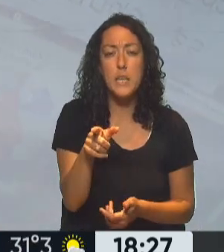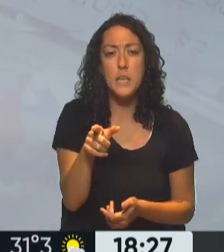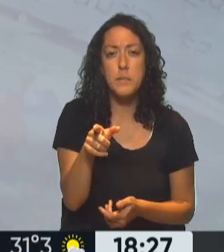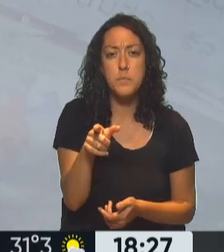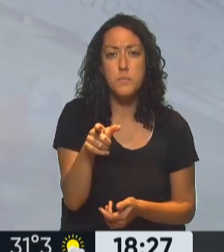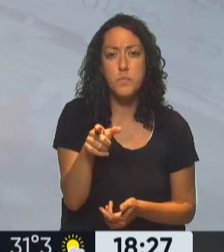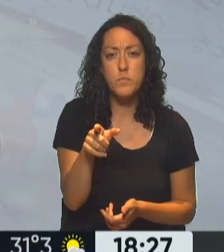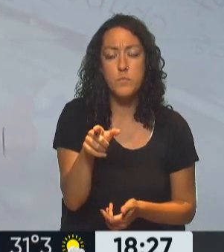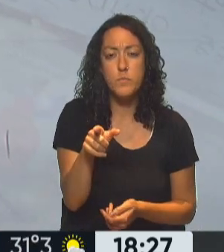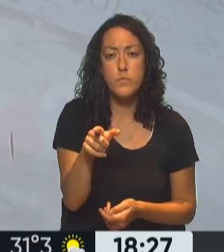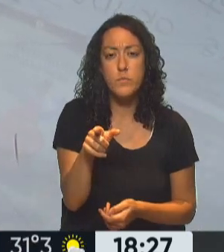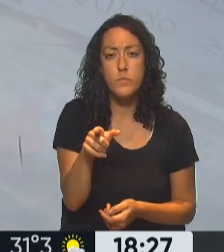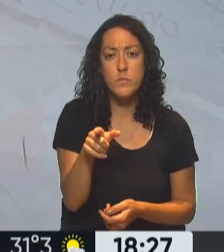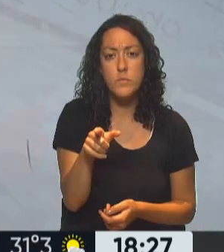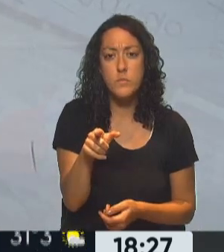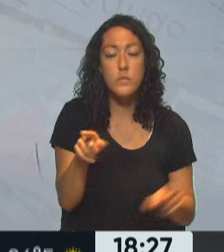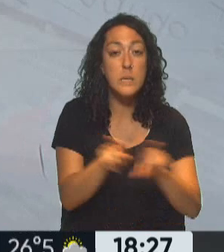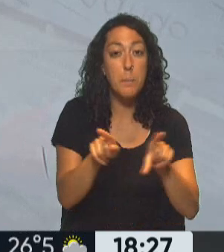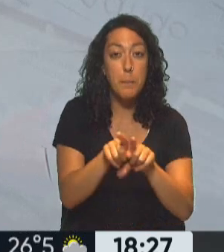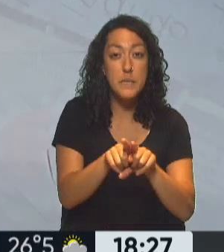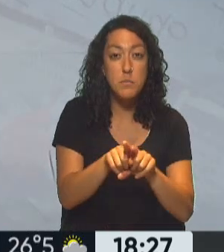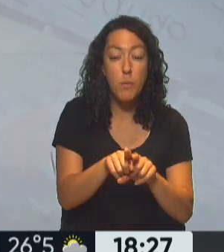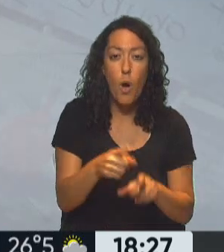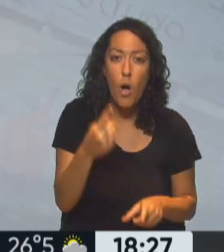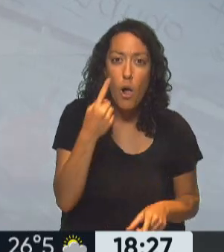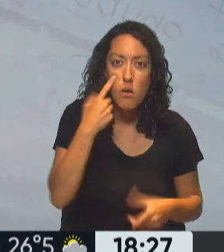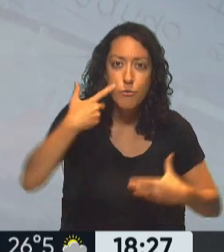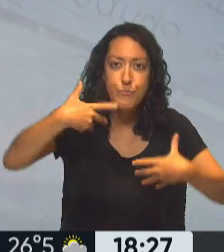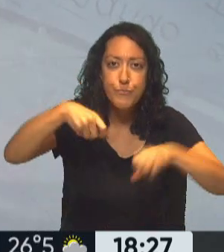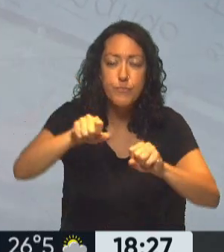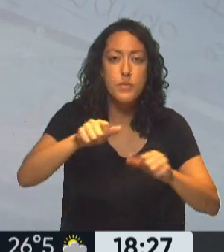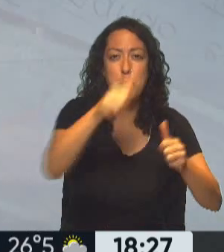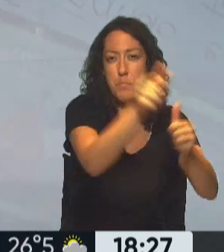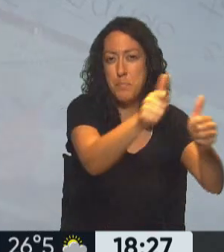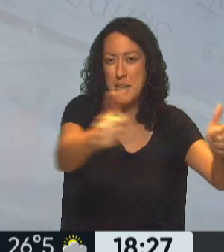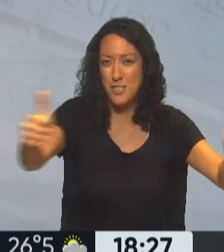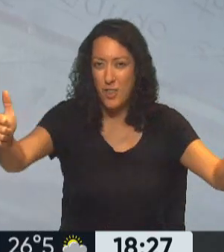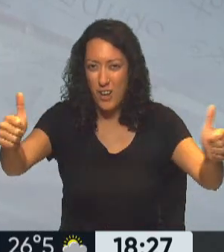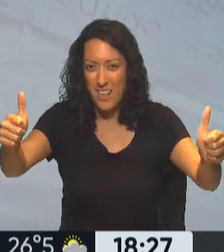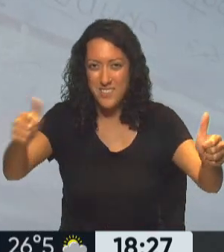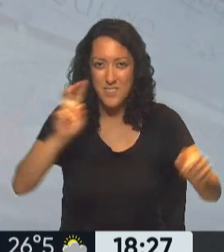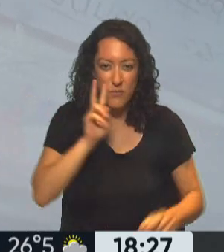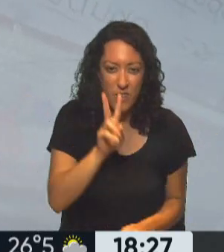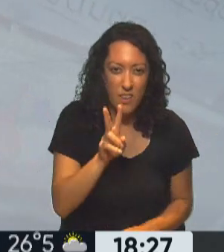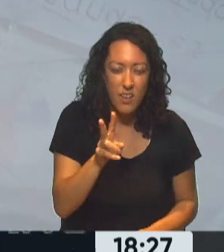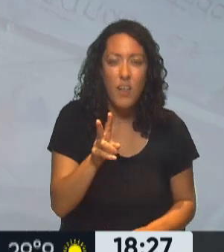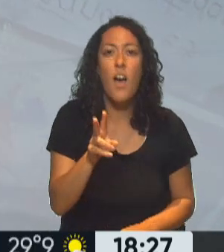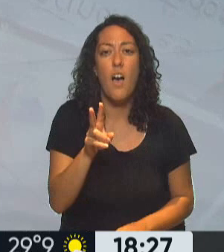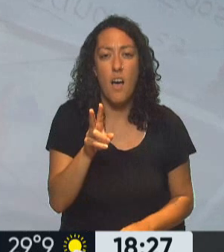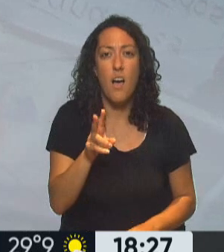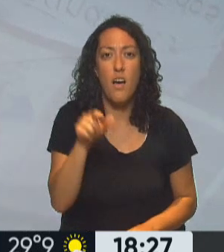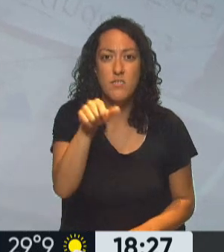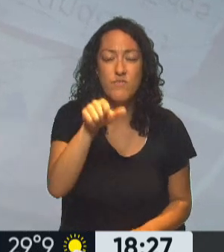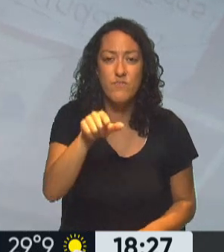la rueda de reconocimiento, la encontré porque este tema lo estoy siguiendo desde el primer día y ahora afortunadamente en la televisión